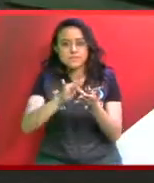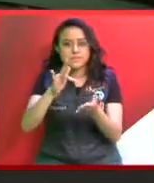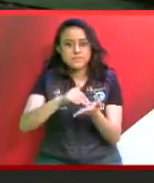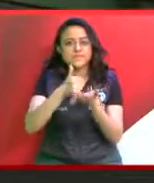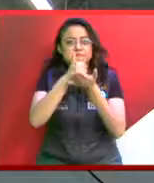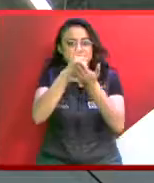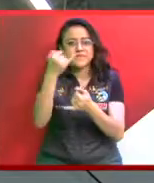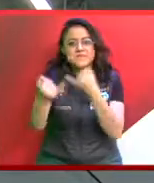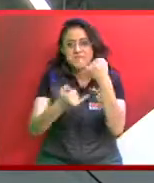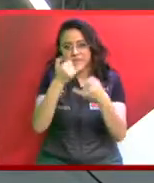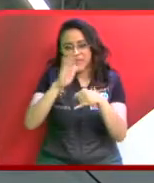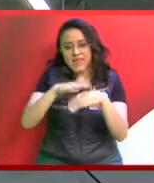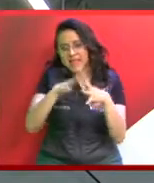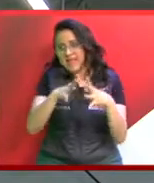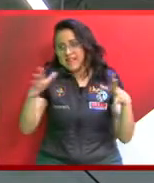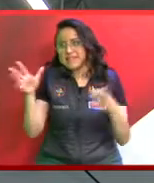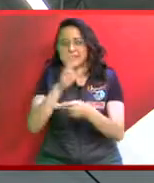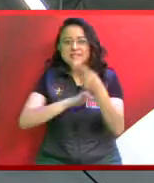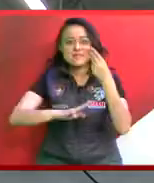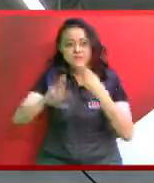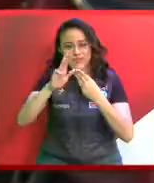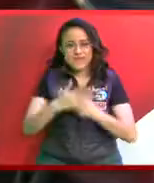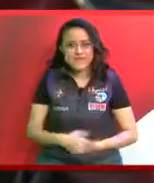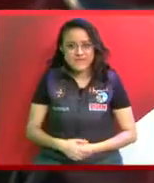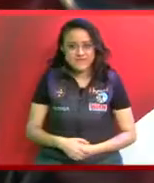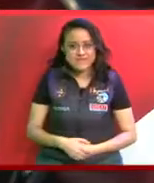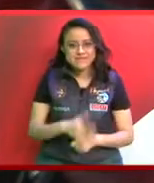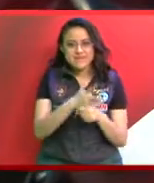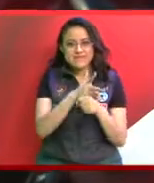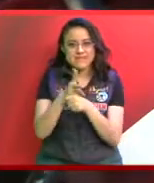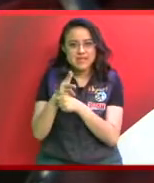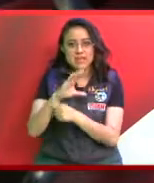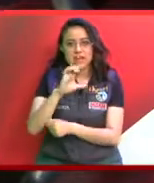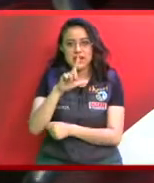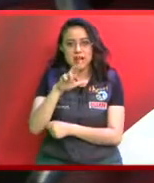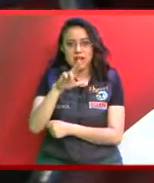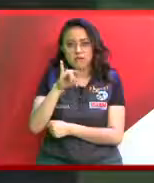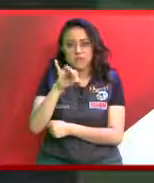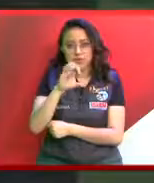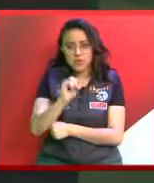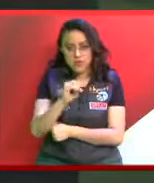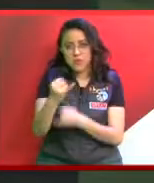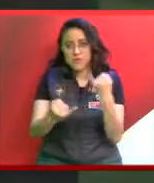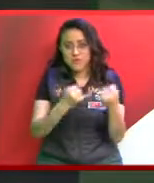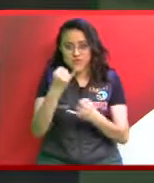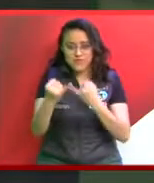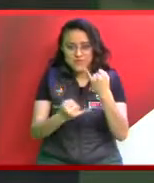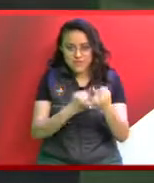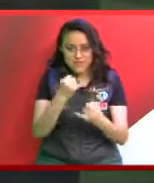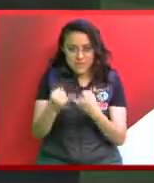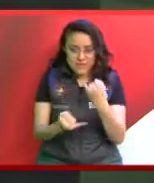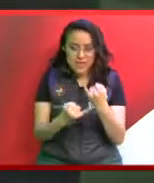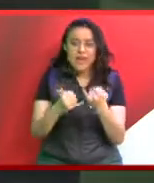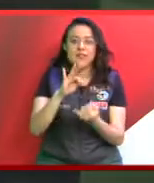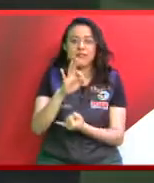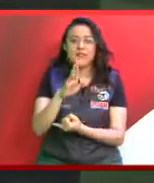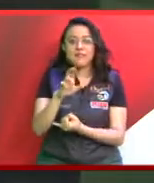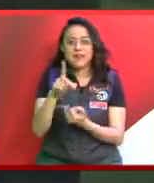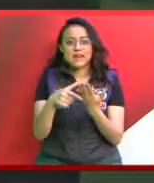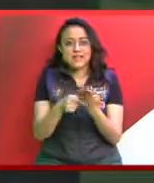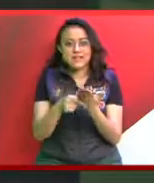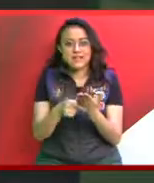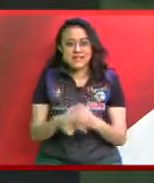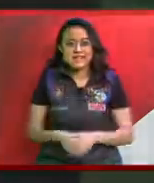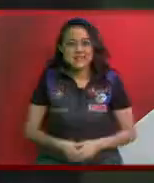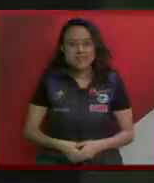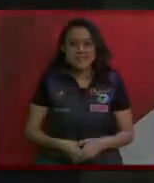entrega de juguetes más grandes del mundo con imágenes de claudio equihua para juguetón ver gallardo